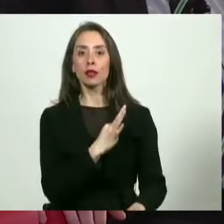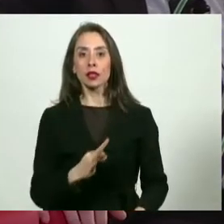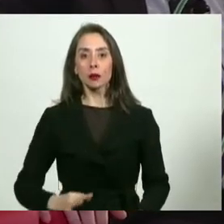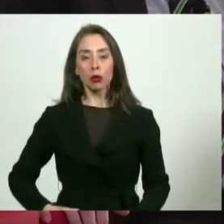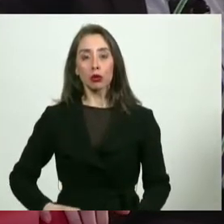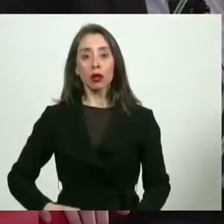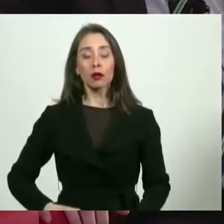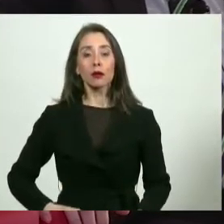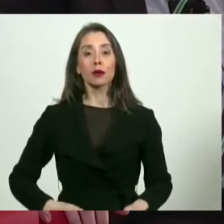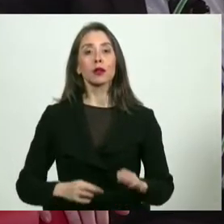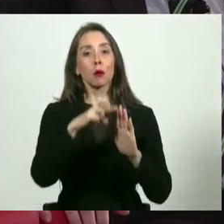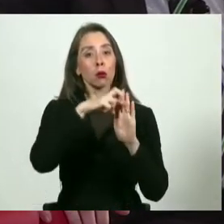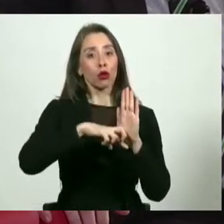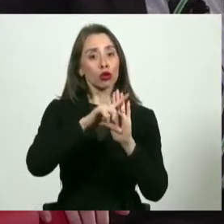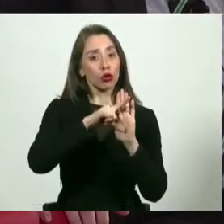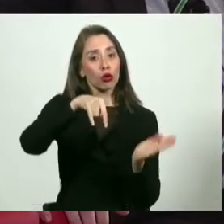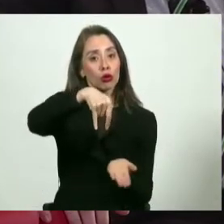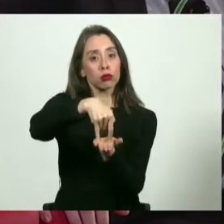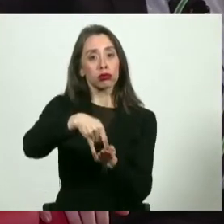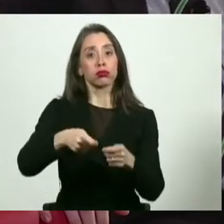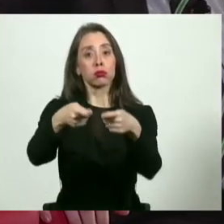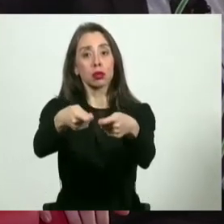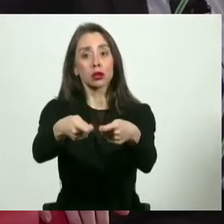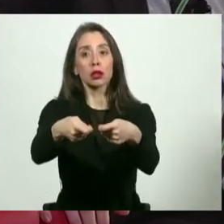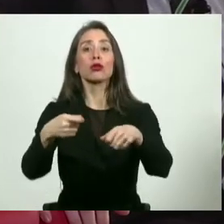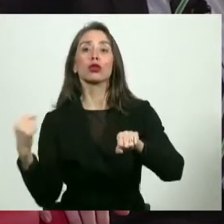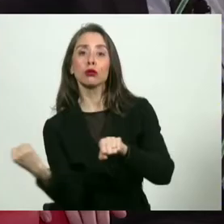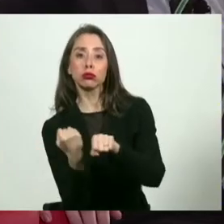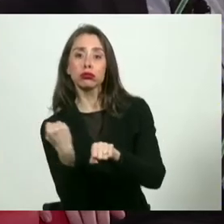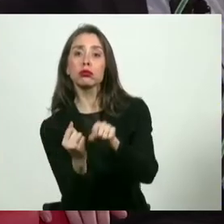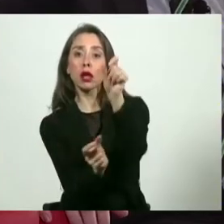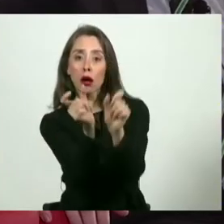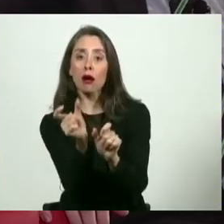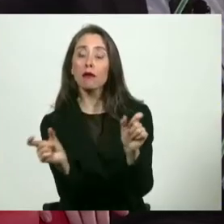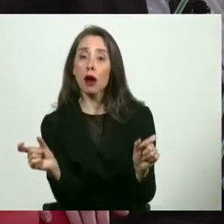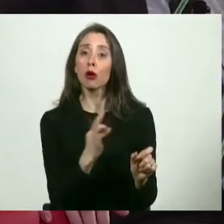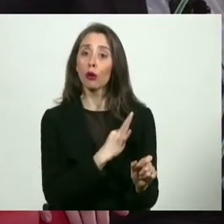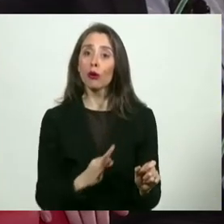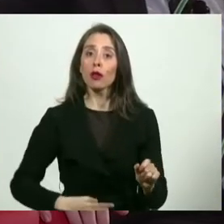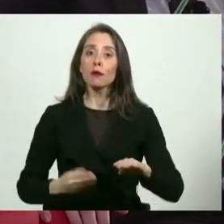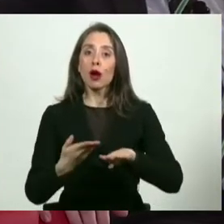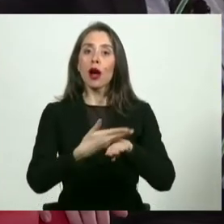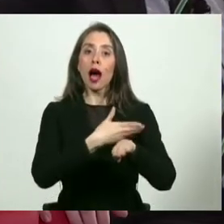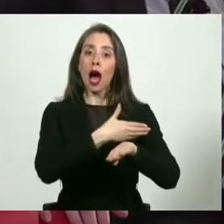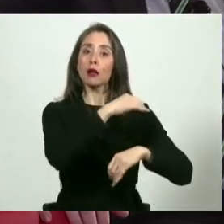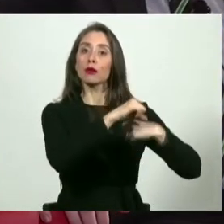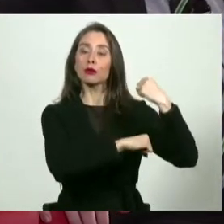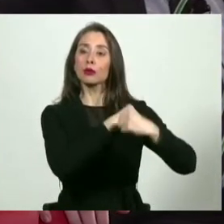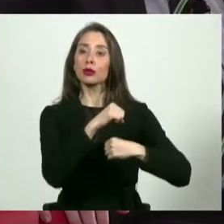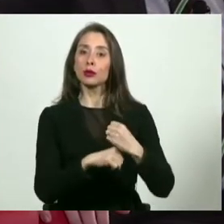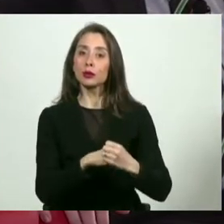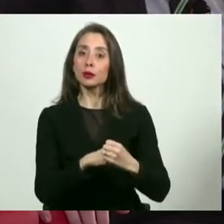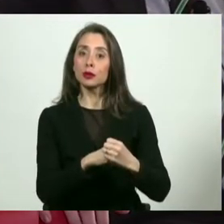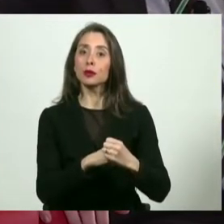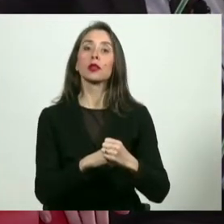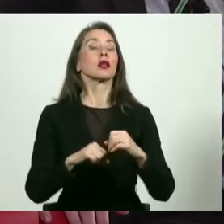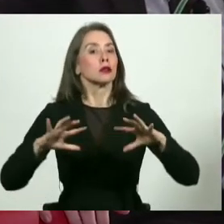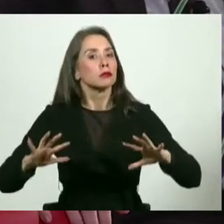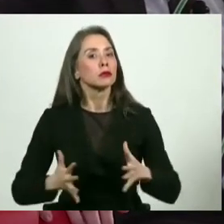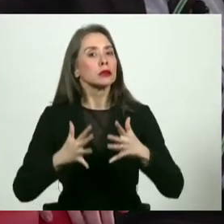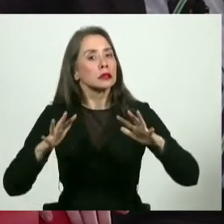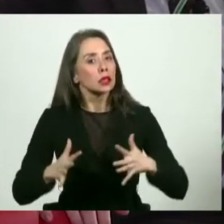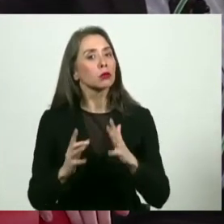presentado proyectos, ¿cierto? Y del trabajo que venían realizando, un trabajo previo ya de varios años, con mucho ímpetu,